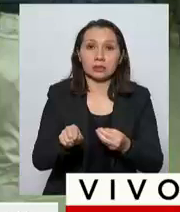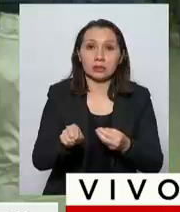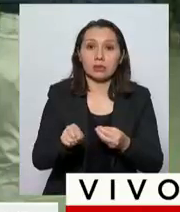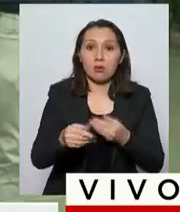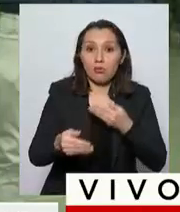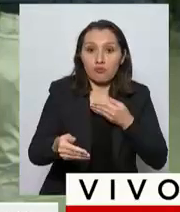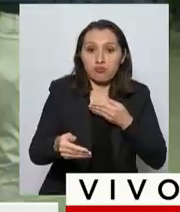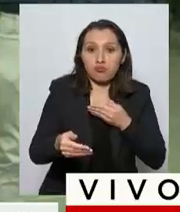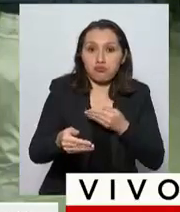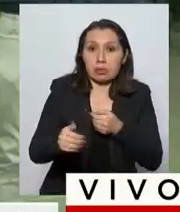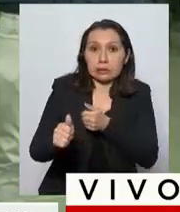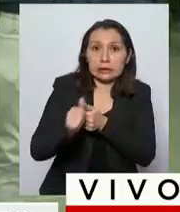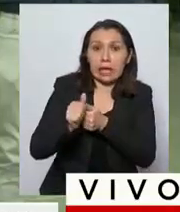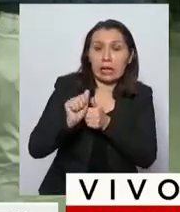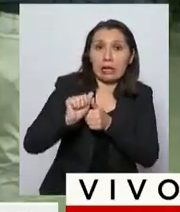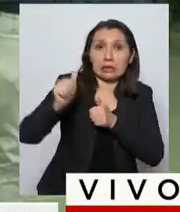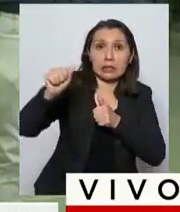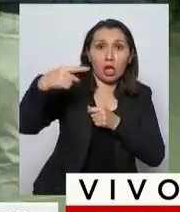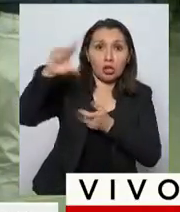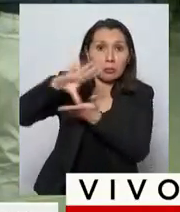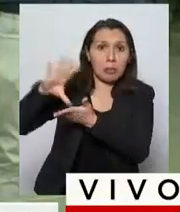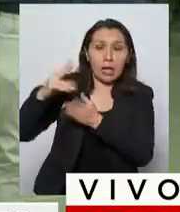se venía, que estaba en el horizonte,